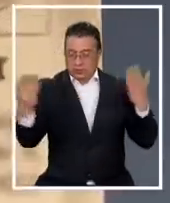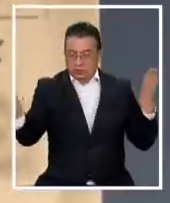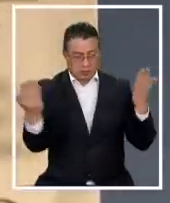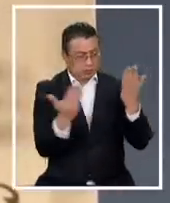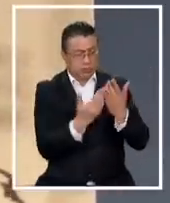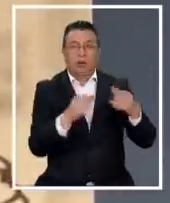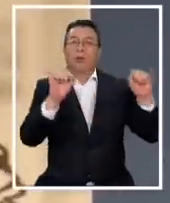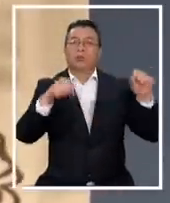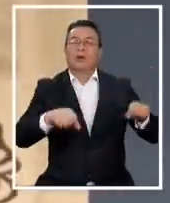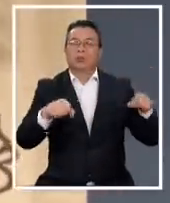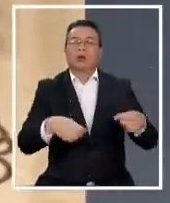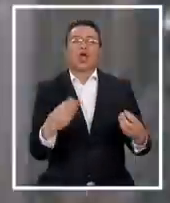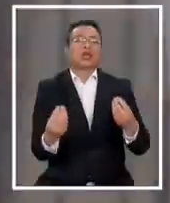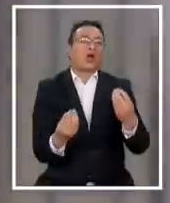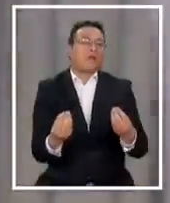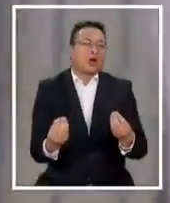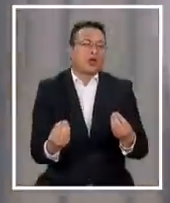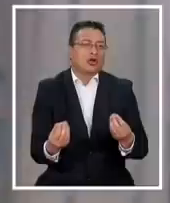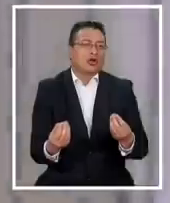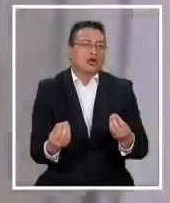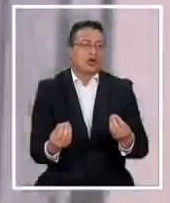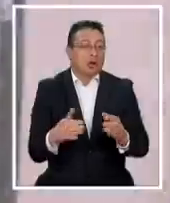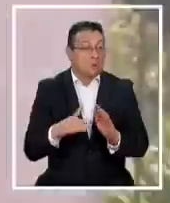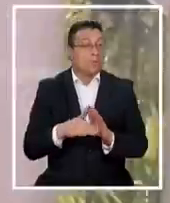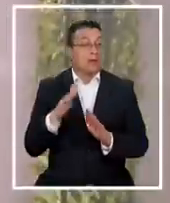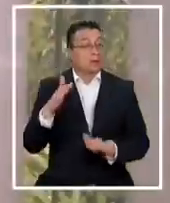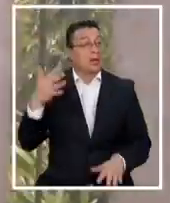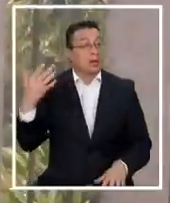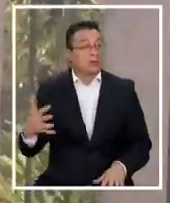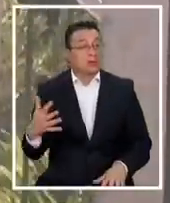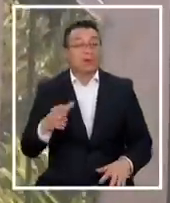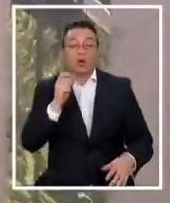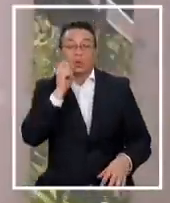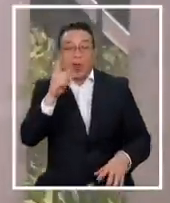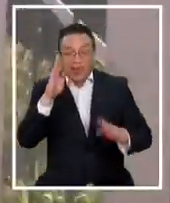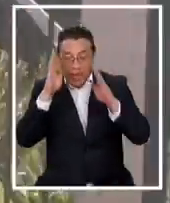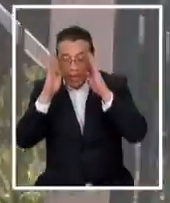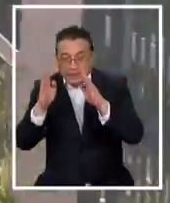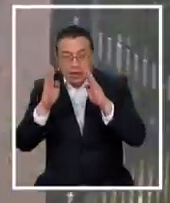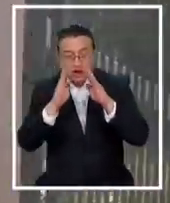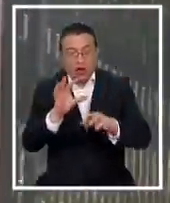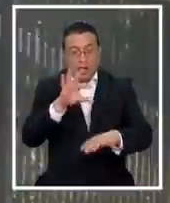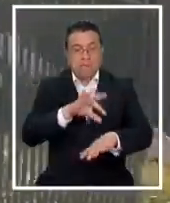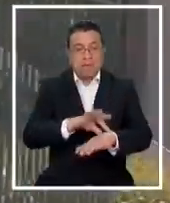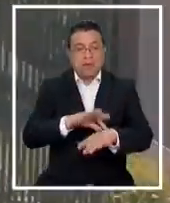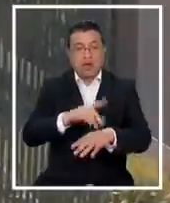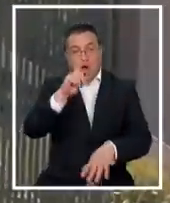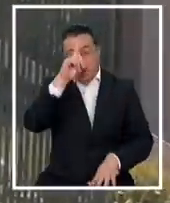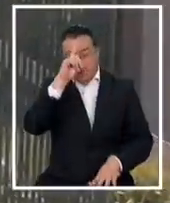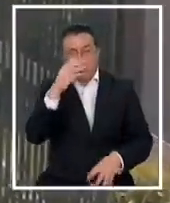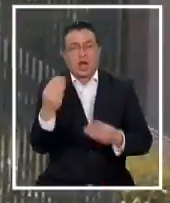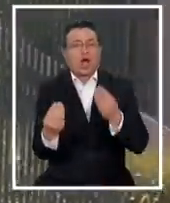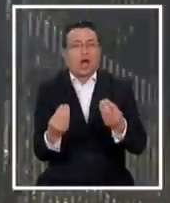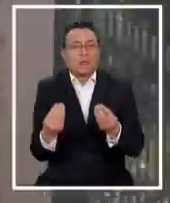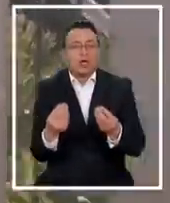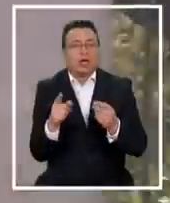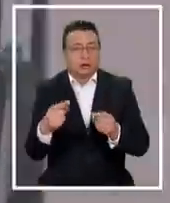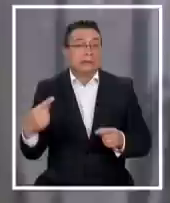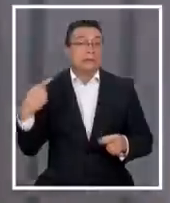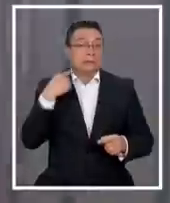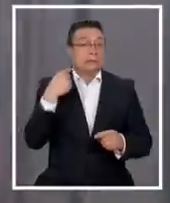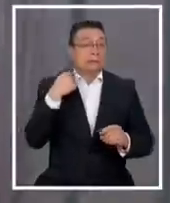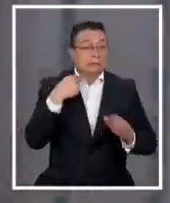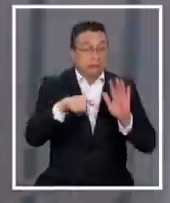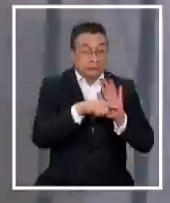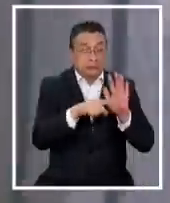aceptar como válidos esos documentos? Más importante, ¿qué atenciones realizó como médico en los hospitales? ¿Hubo consecuencias para